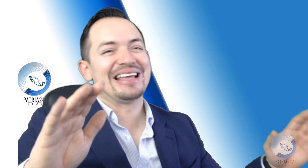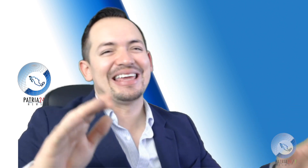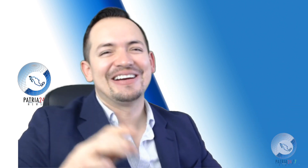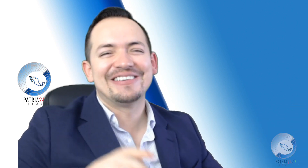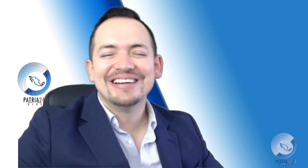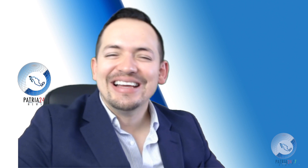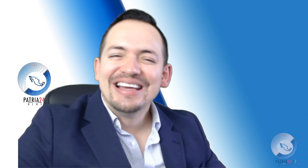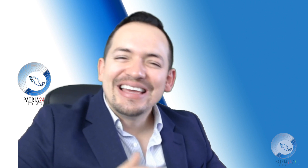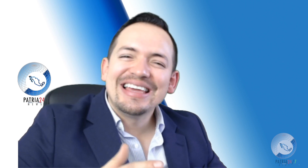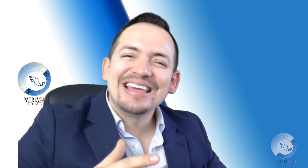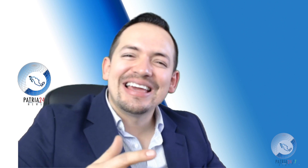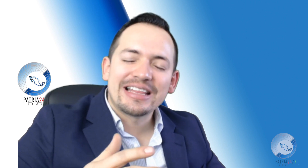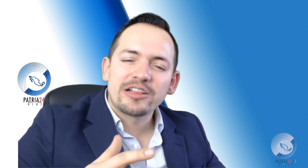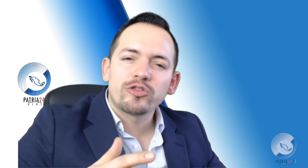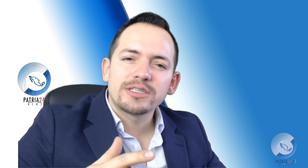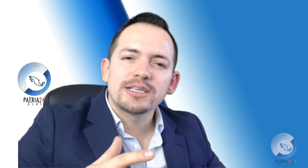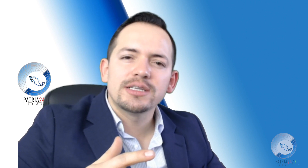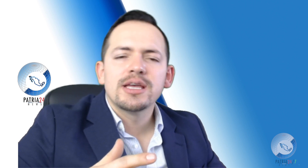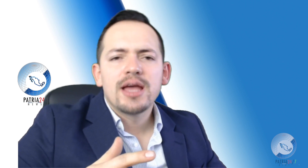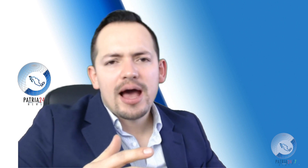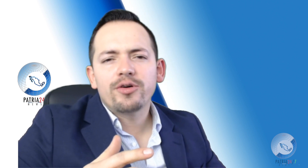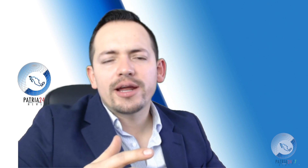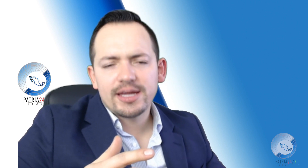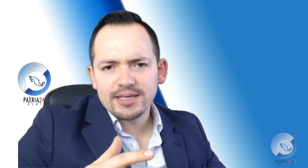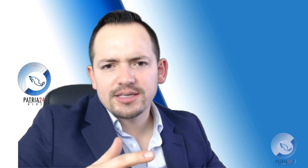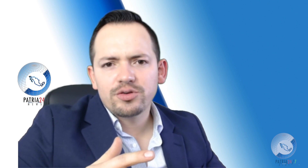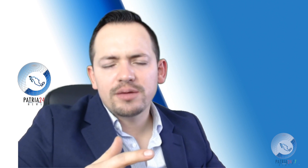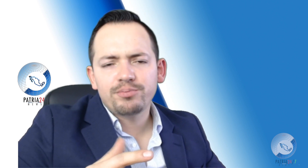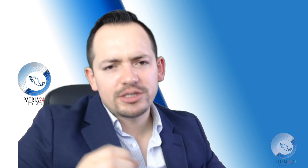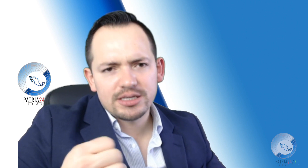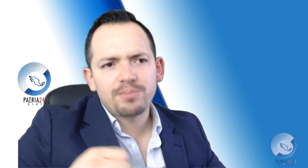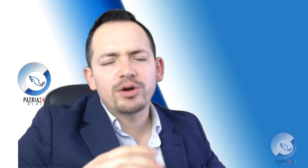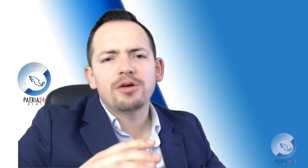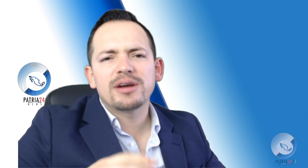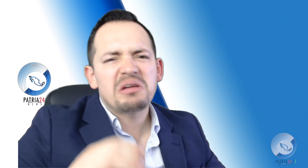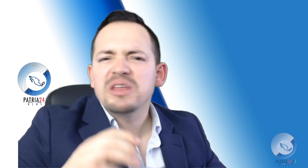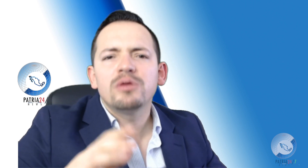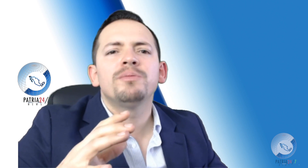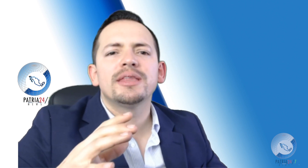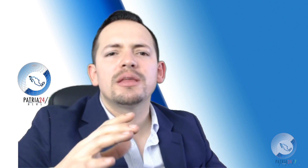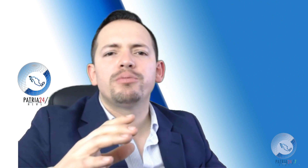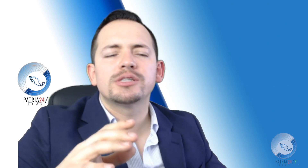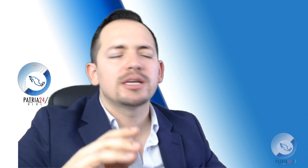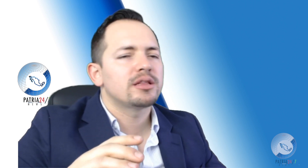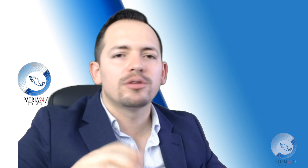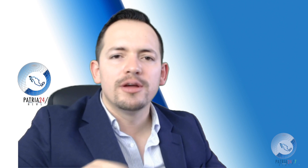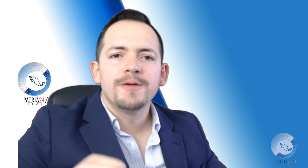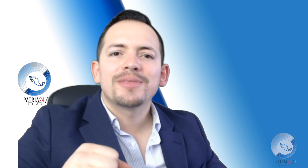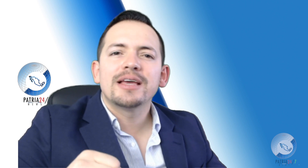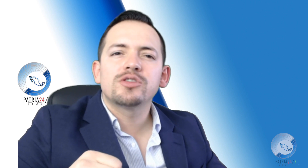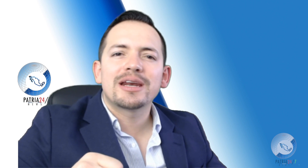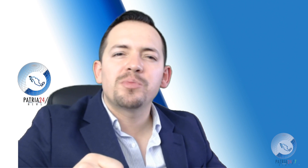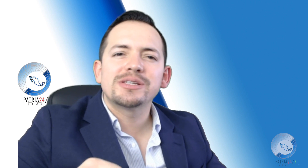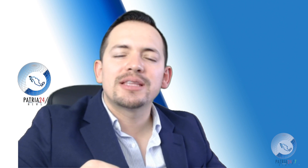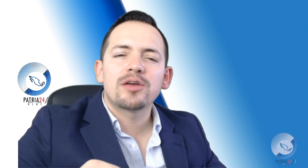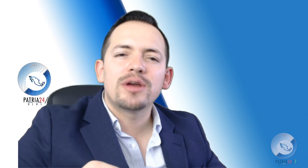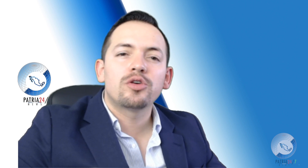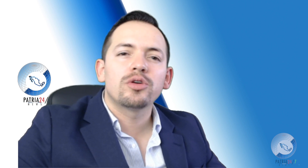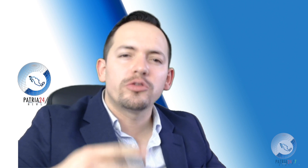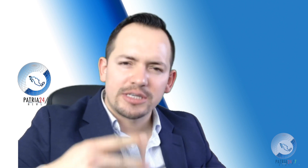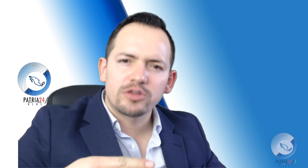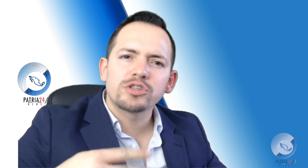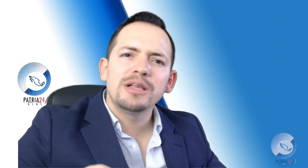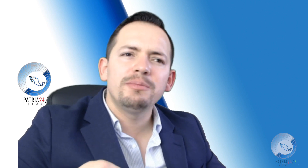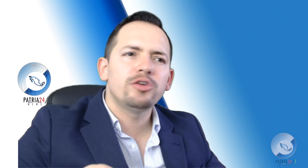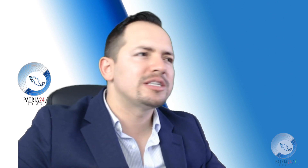hasta para quien no. Y entonces ahora que dicen, oye, pues si se puede ahorrar mínimo un 20%, Esto va a representar un